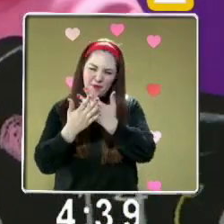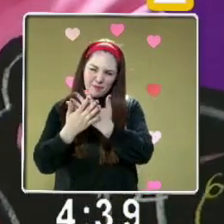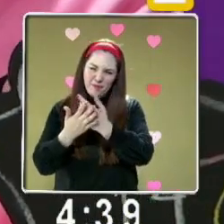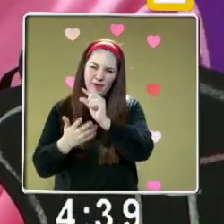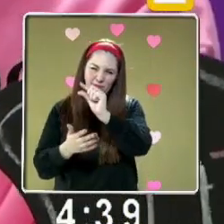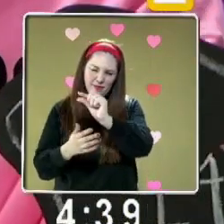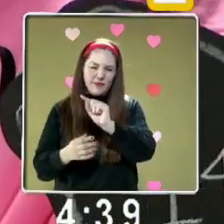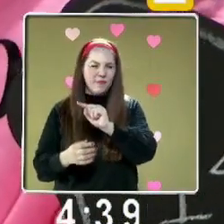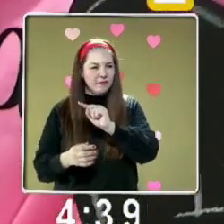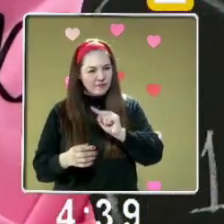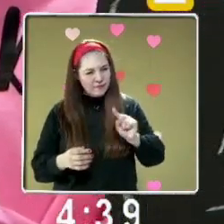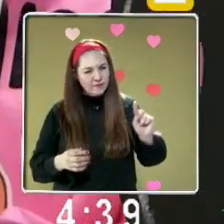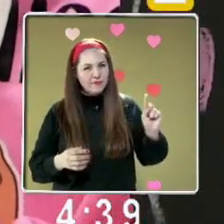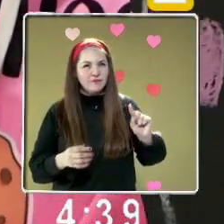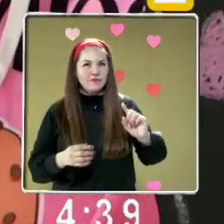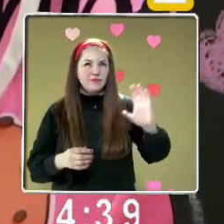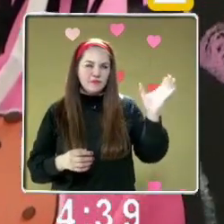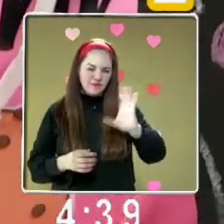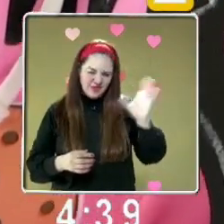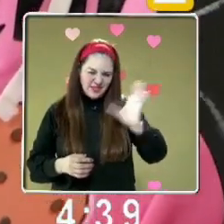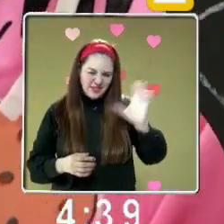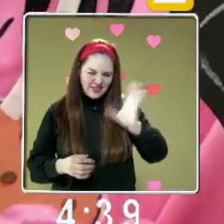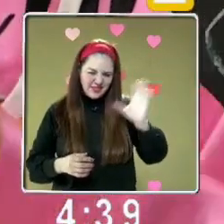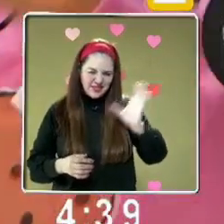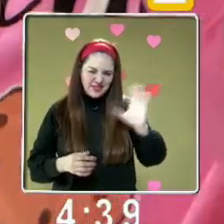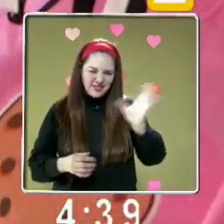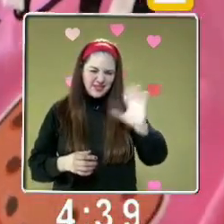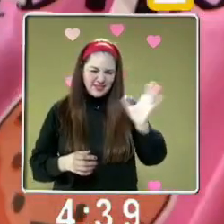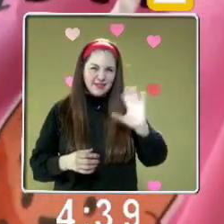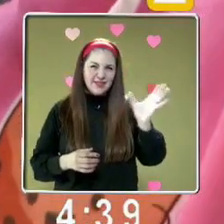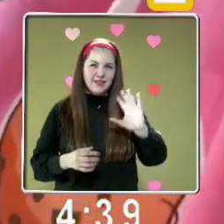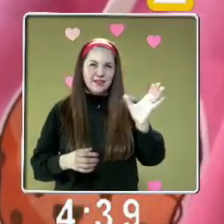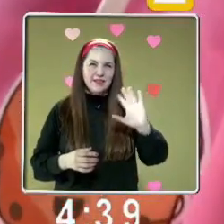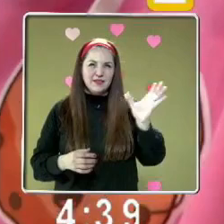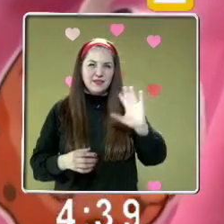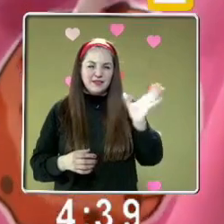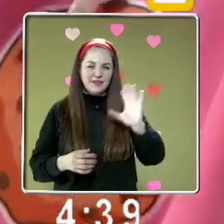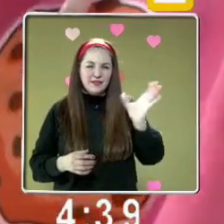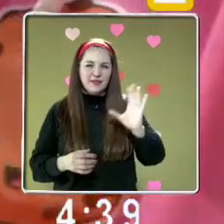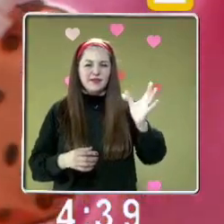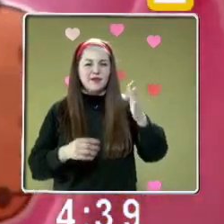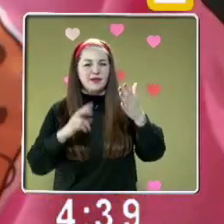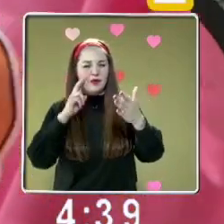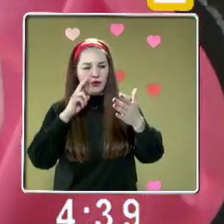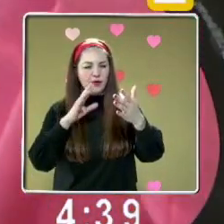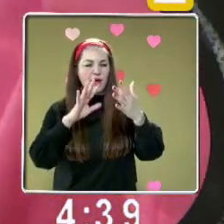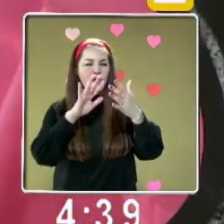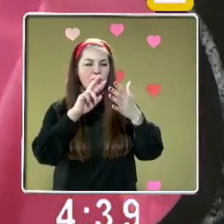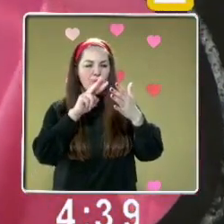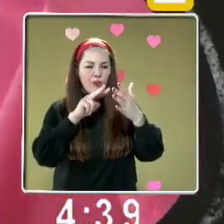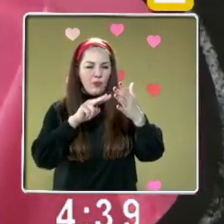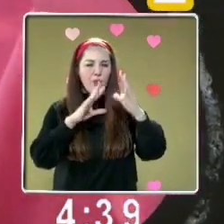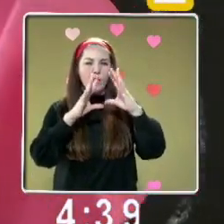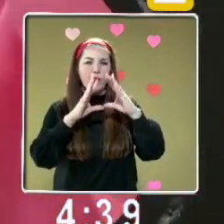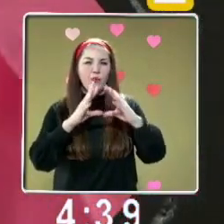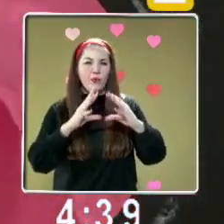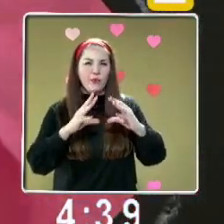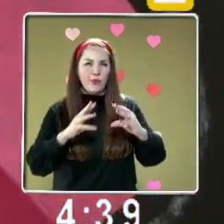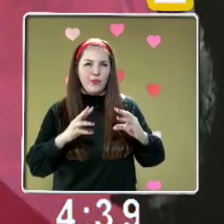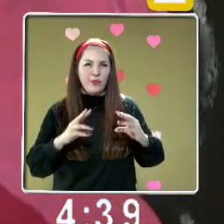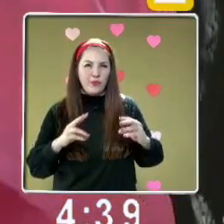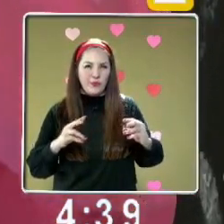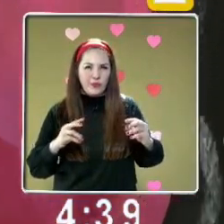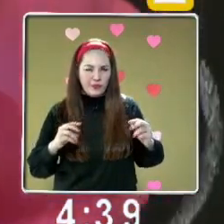voy por mi frasco de la calma, lo vas, lo agitas y piensas en eso que te está molestando. Y cuando el frasco